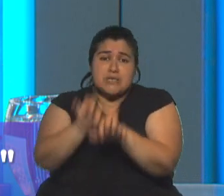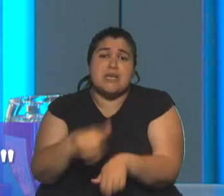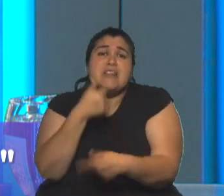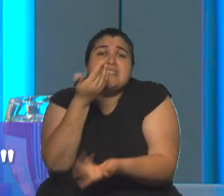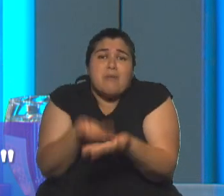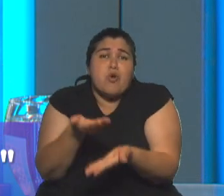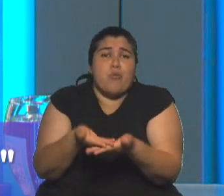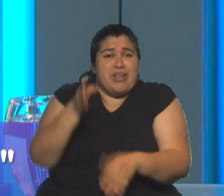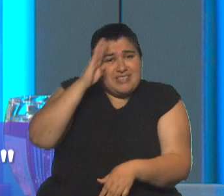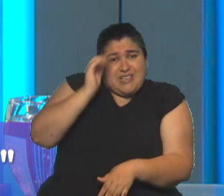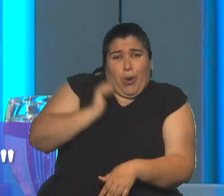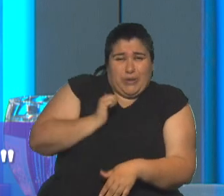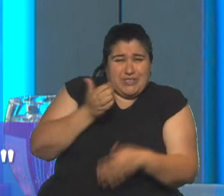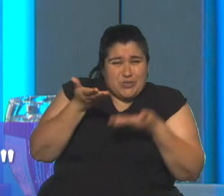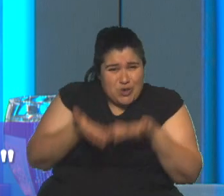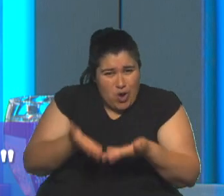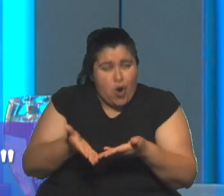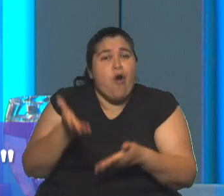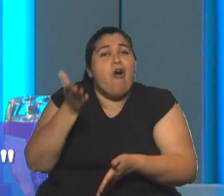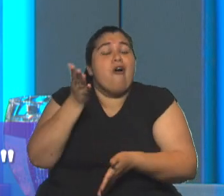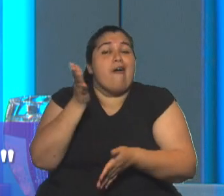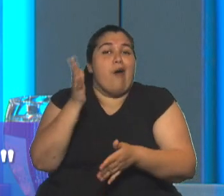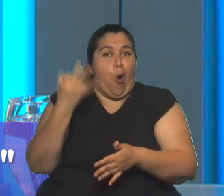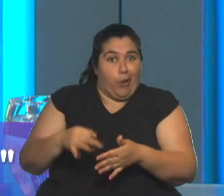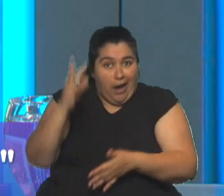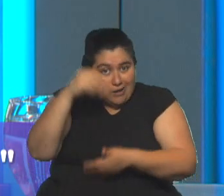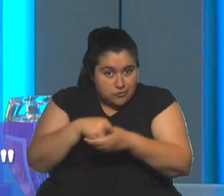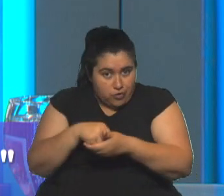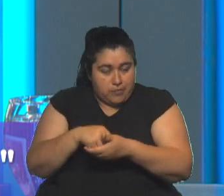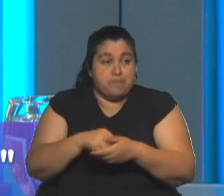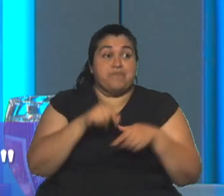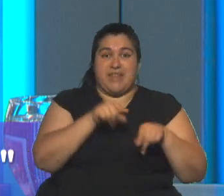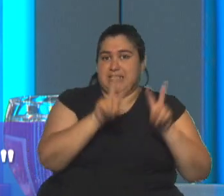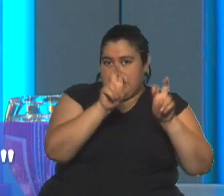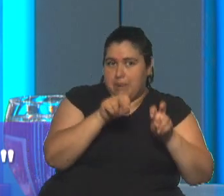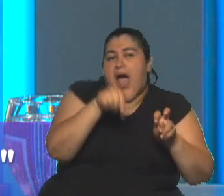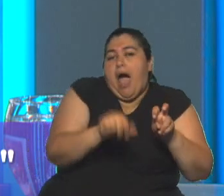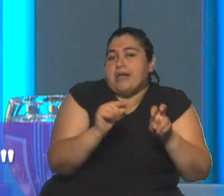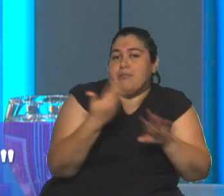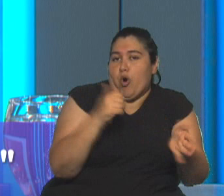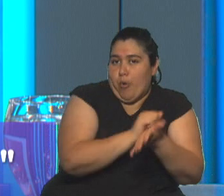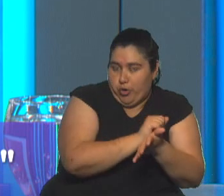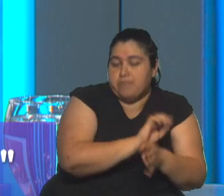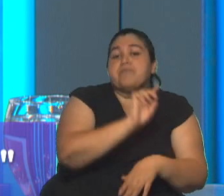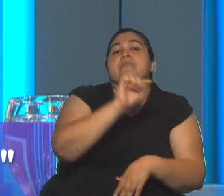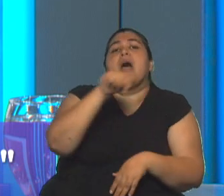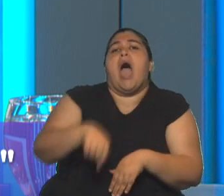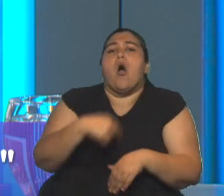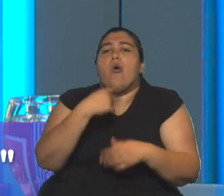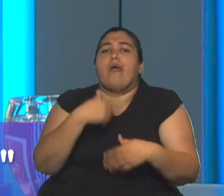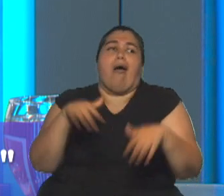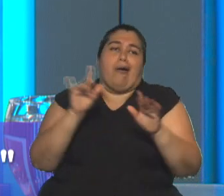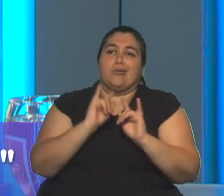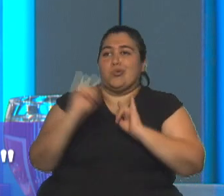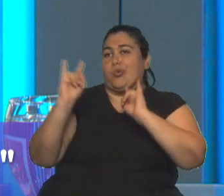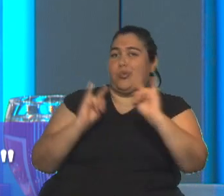servicio militar obligatorio. Pero volvemos al sistema de salud y a la diabetes en particular, ¿no? No es se lo paga el que puede porque hay